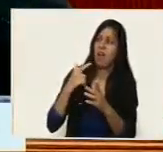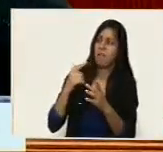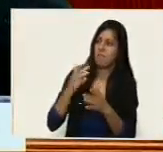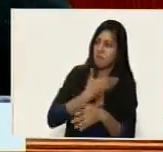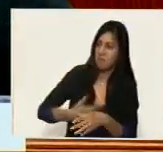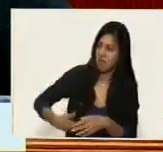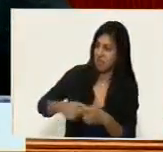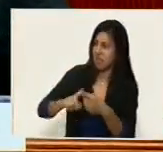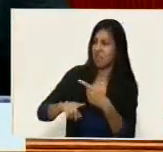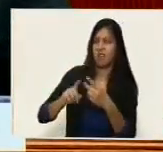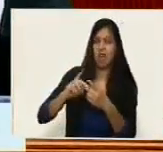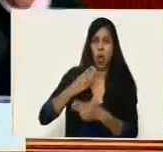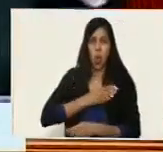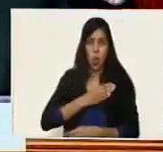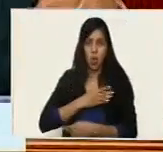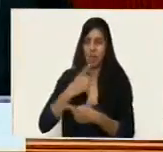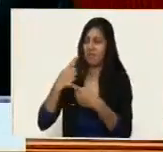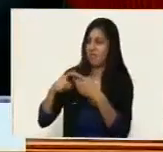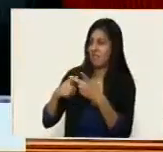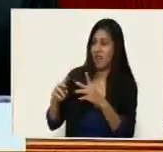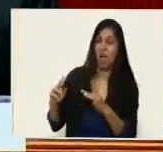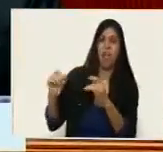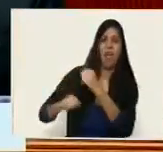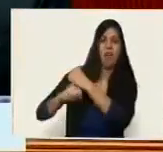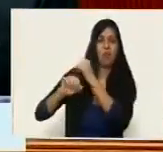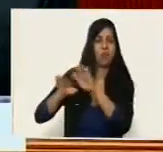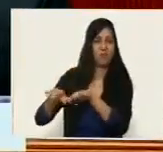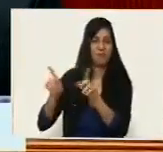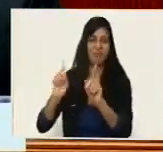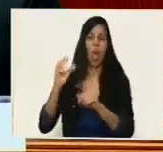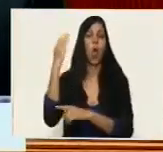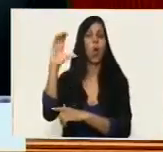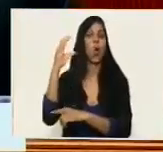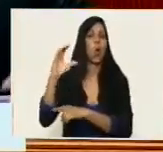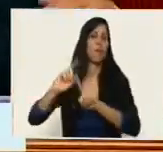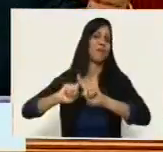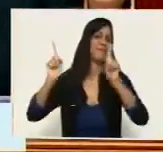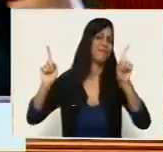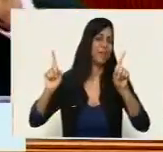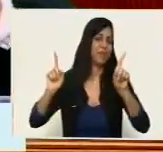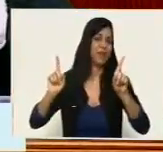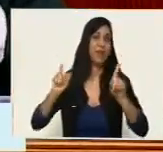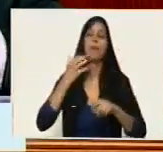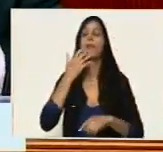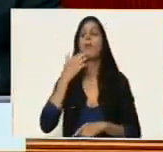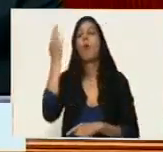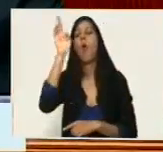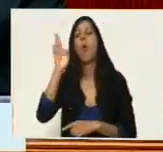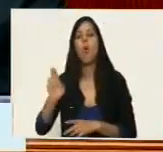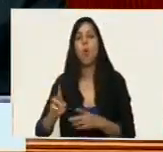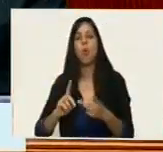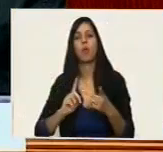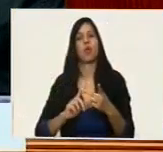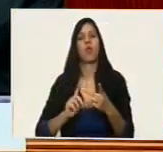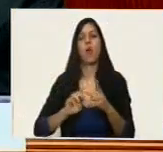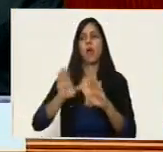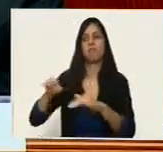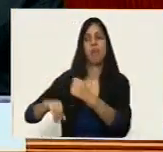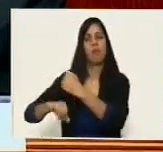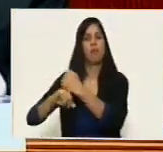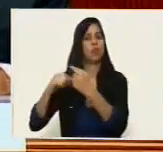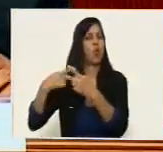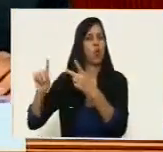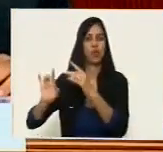y a Uribe menos, pues. Pero Colombia es otra cosa. Es otra cosa. Como puede ir a Uruguay, como puede ir a otro